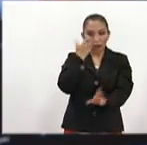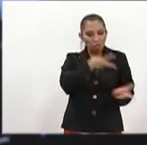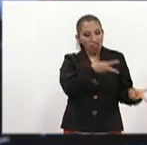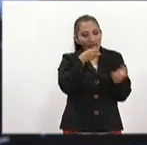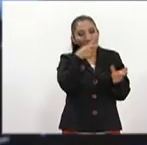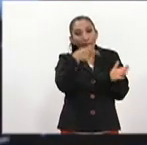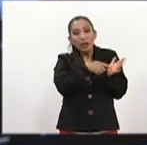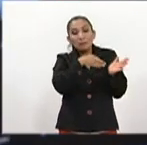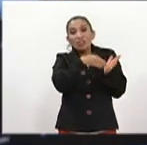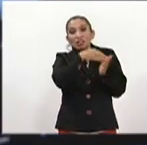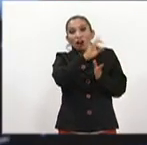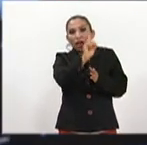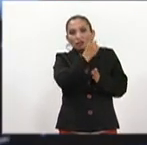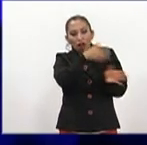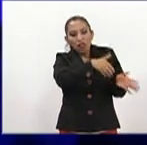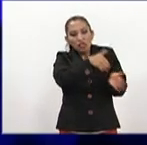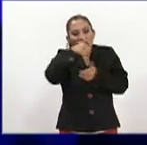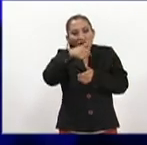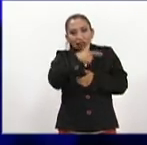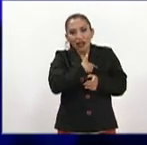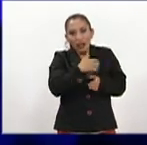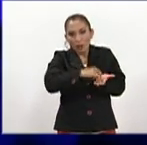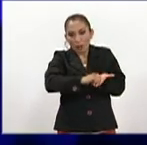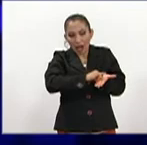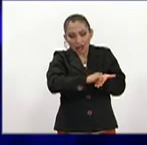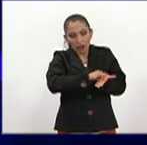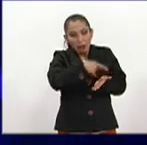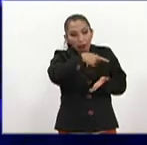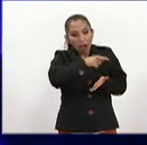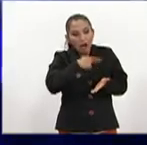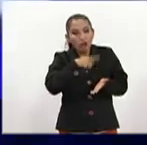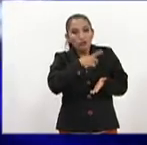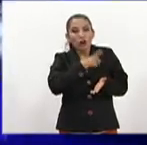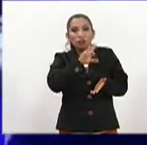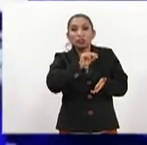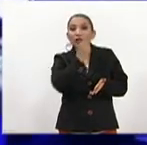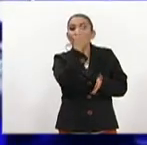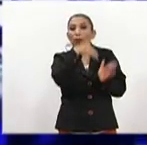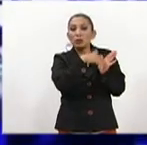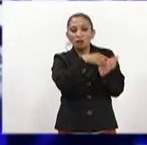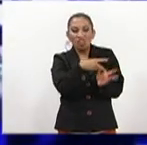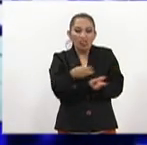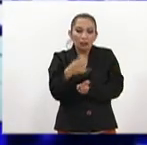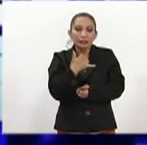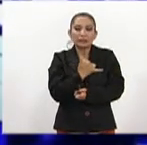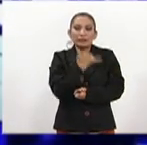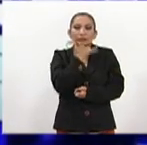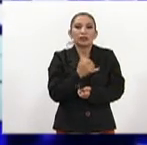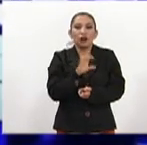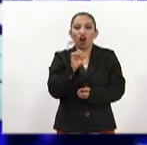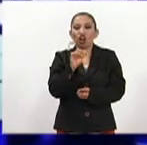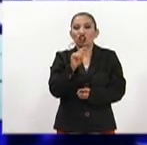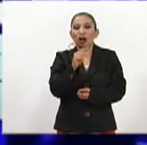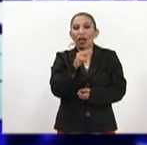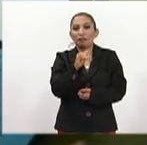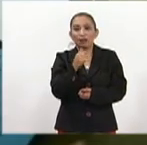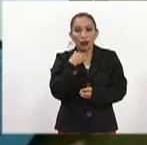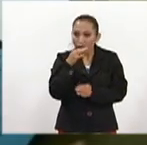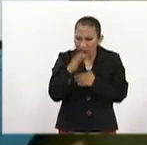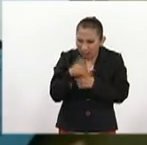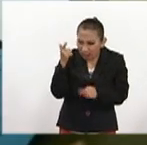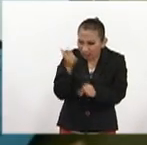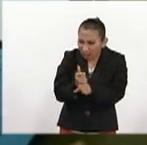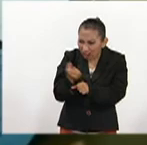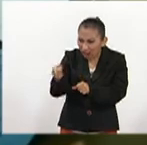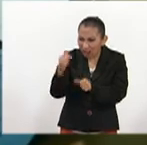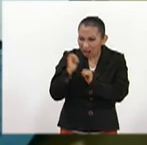robar $1,000 millones de la Reserva Federal de Nueva York, pero únicamente se llevaron 81 millones por un error ortográfico que alertó a